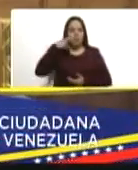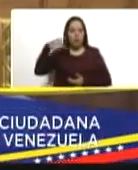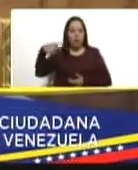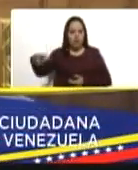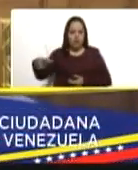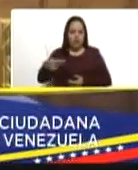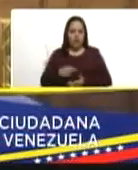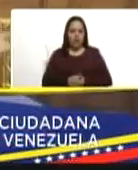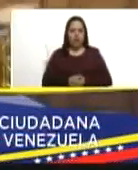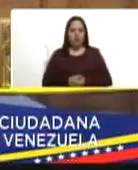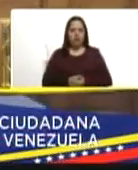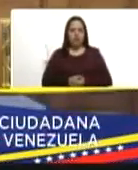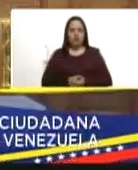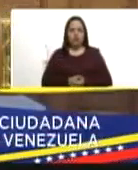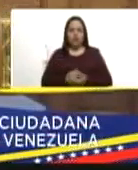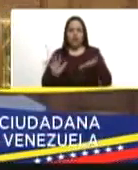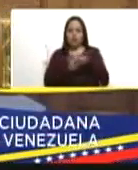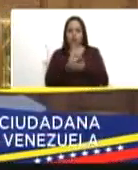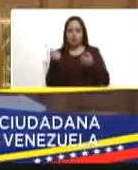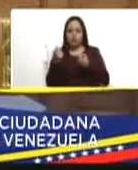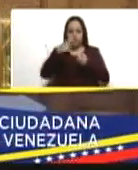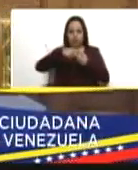política de